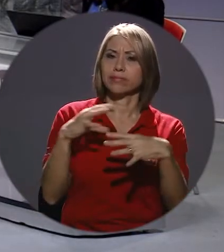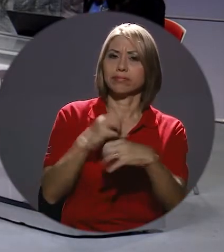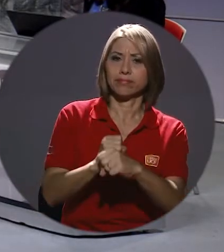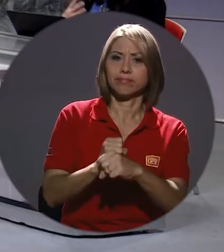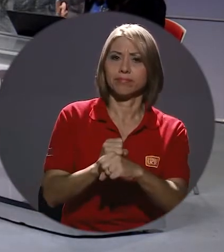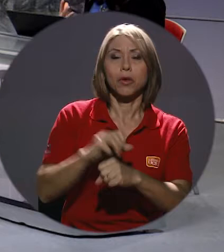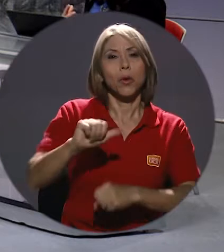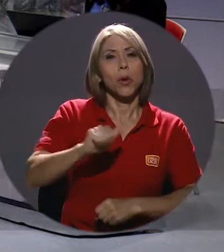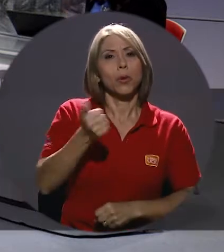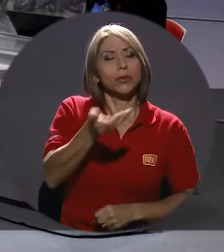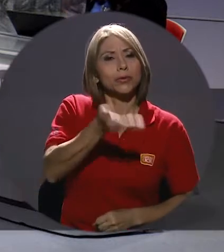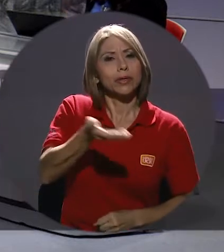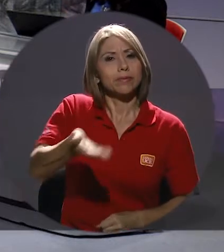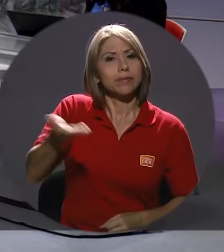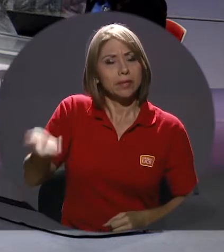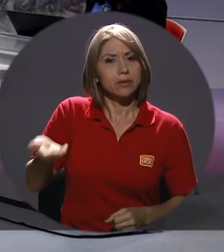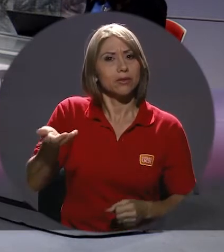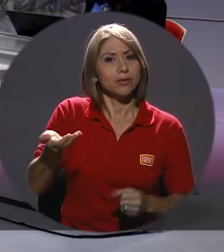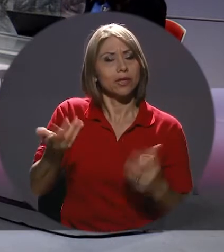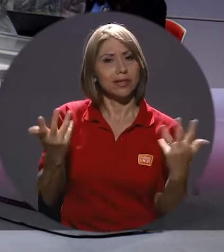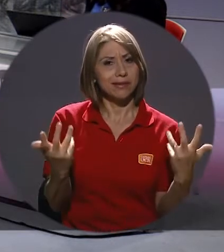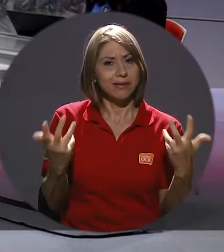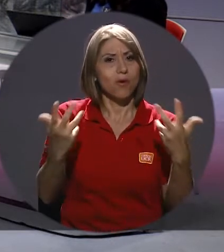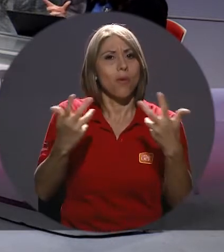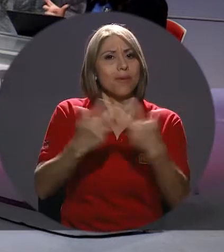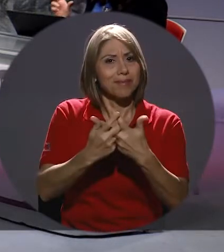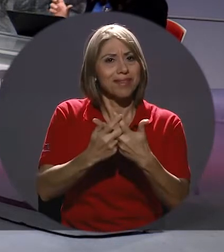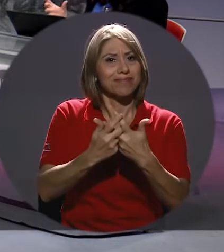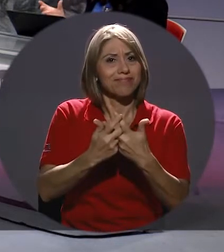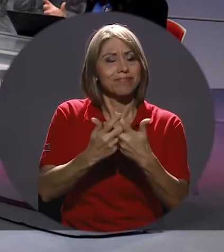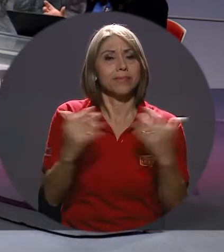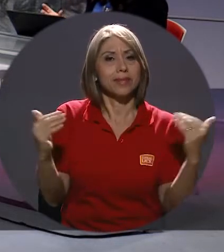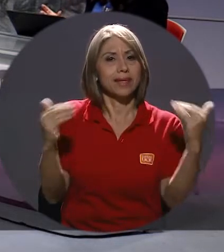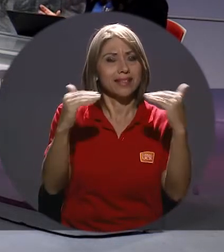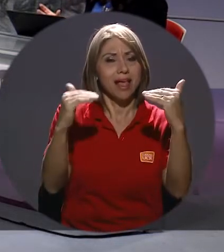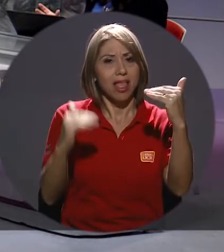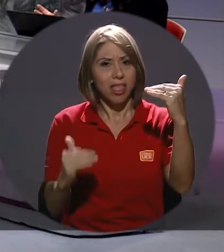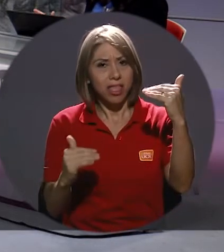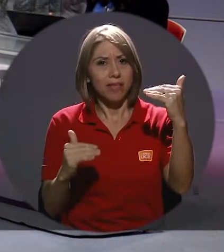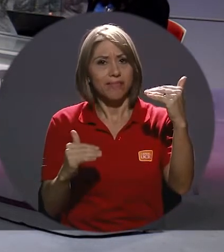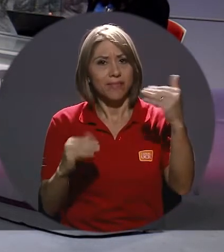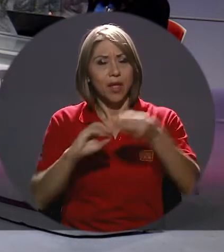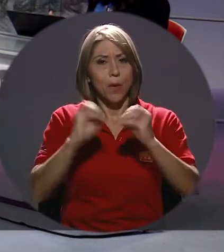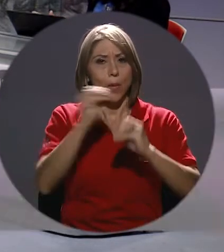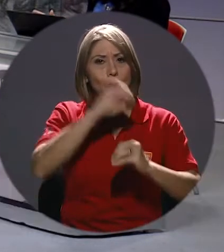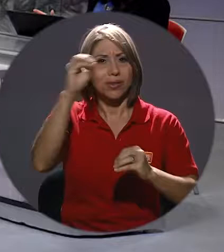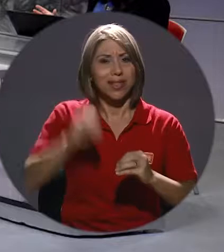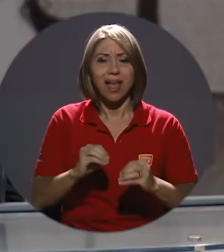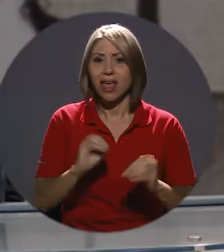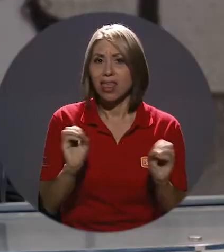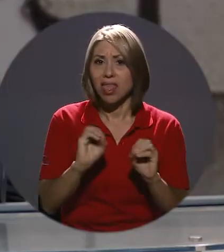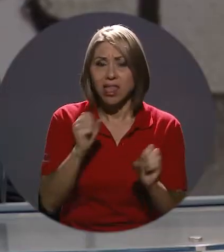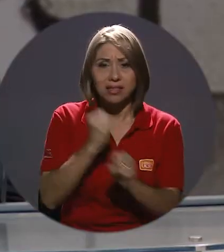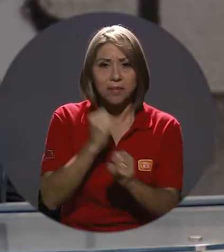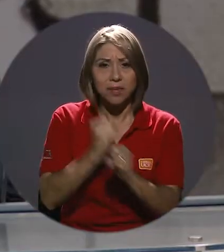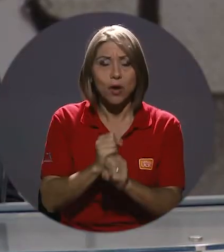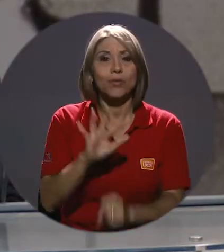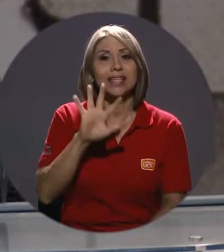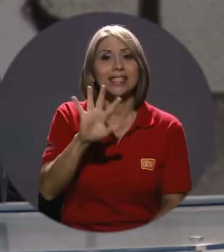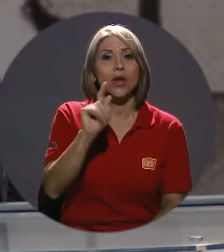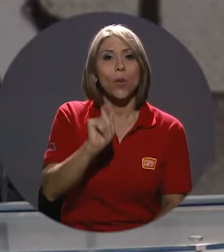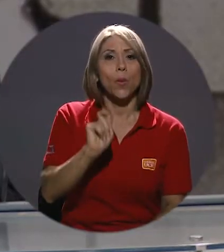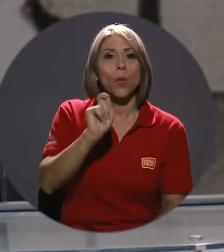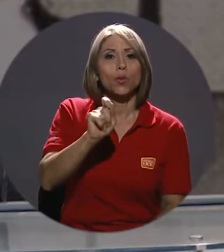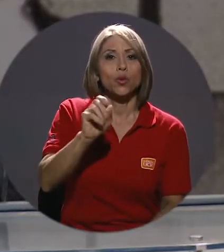síntesis de otros aspectos también que se complementan con esa brecha en términos de la tasa de desempleo de 5 puntos